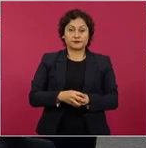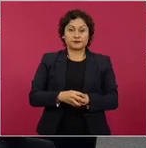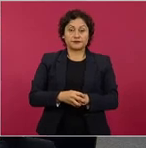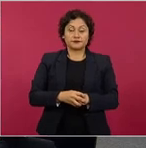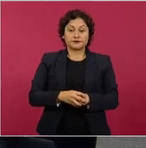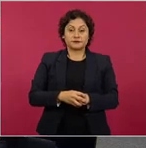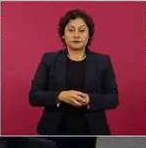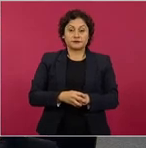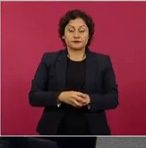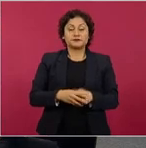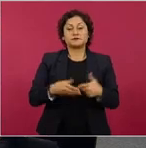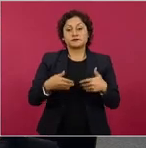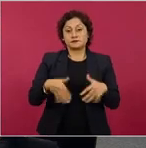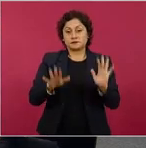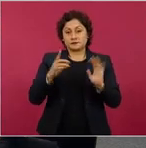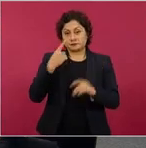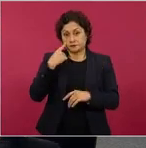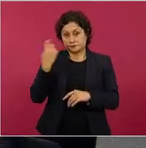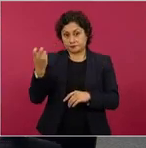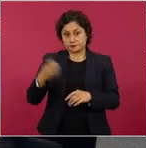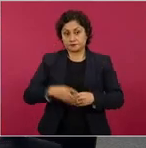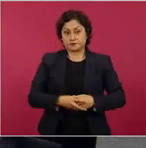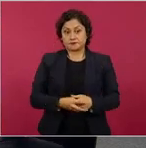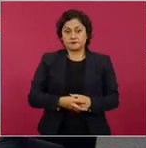No, pero bueno, pero miren